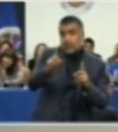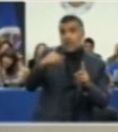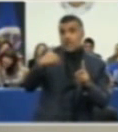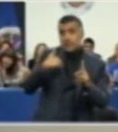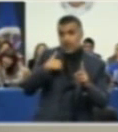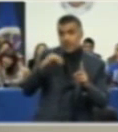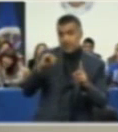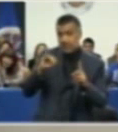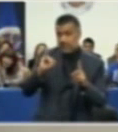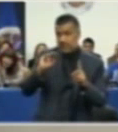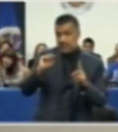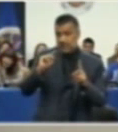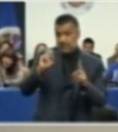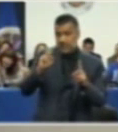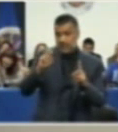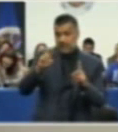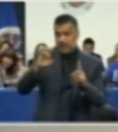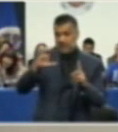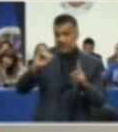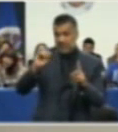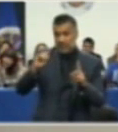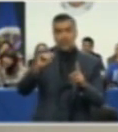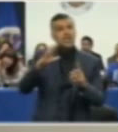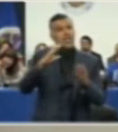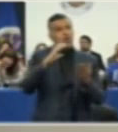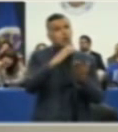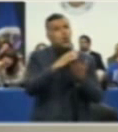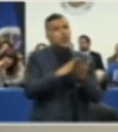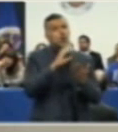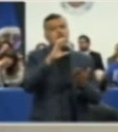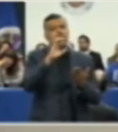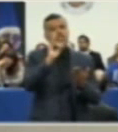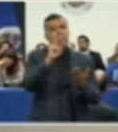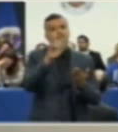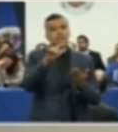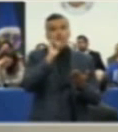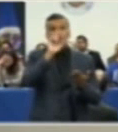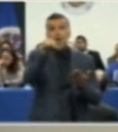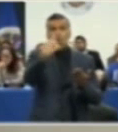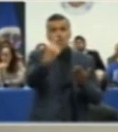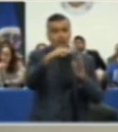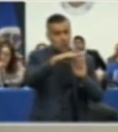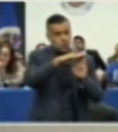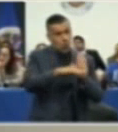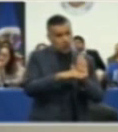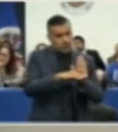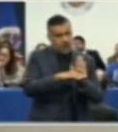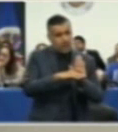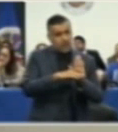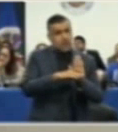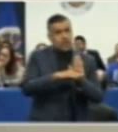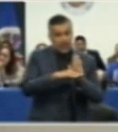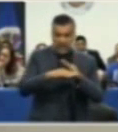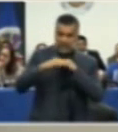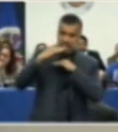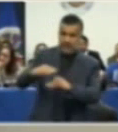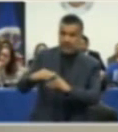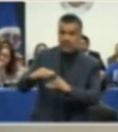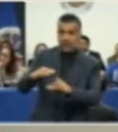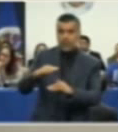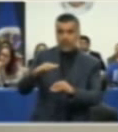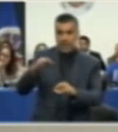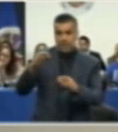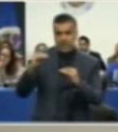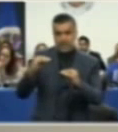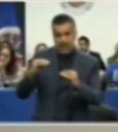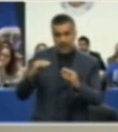están interdictadas. No obstante, el Código Civil no es la única norma que restringe capacidad